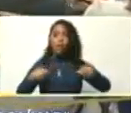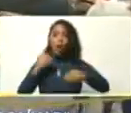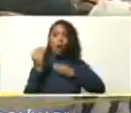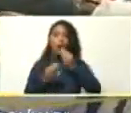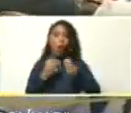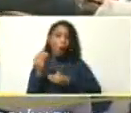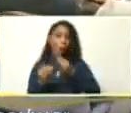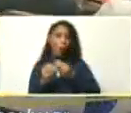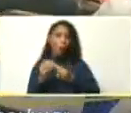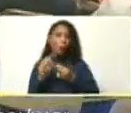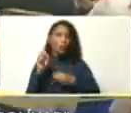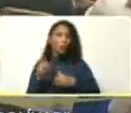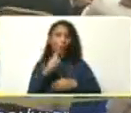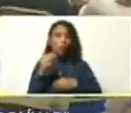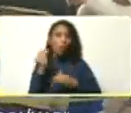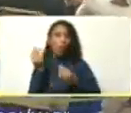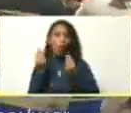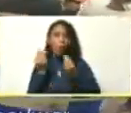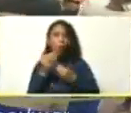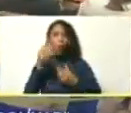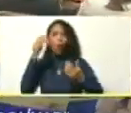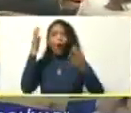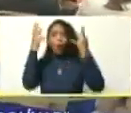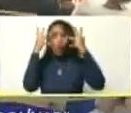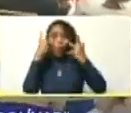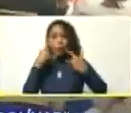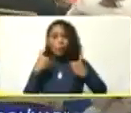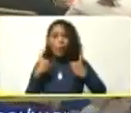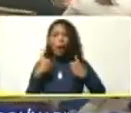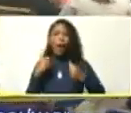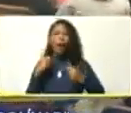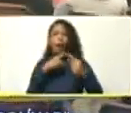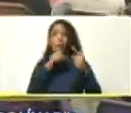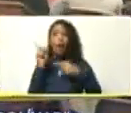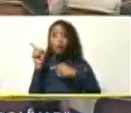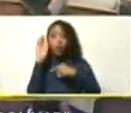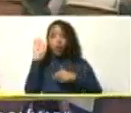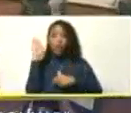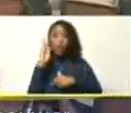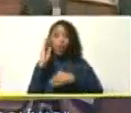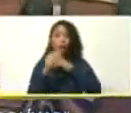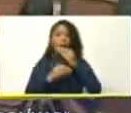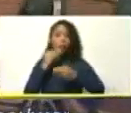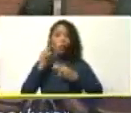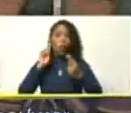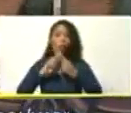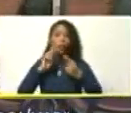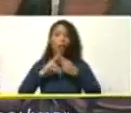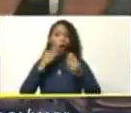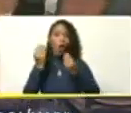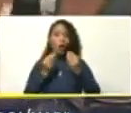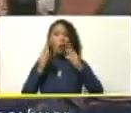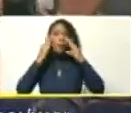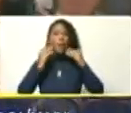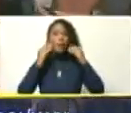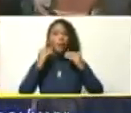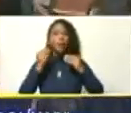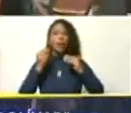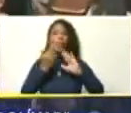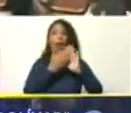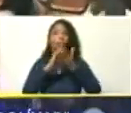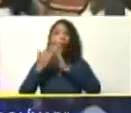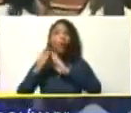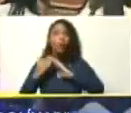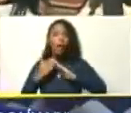también de la cría de ganado, todo lo que ellos han venido dando a conocer como experiencia de las comunidades, de